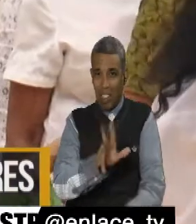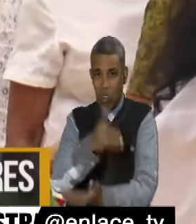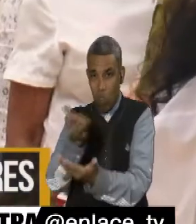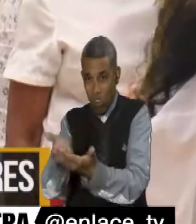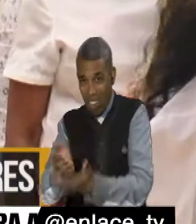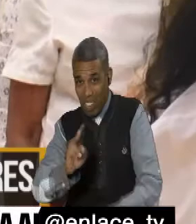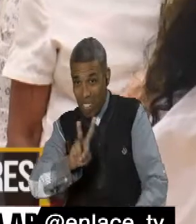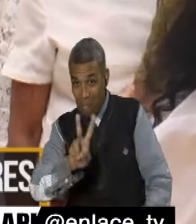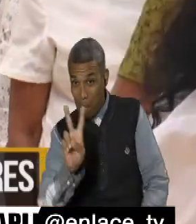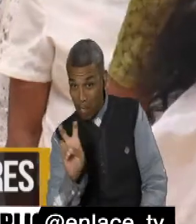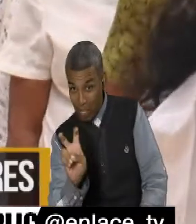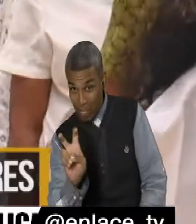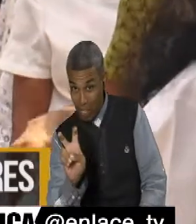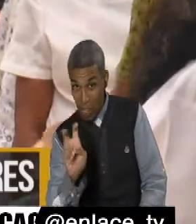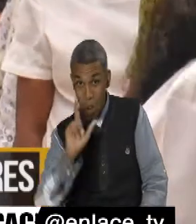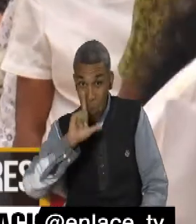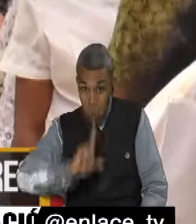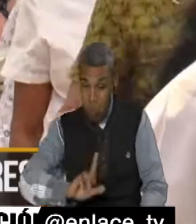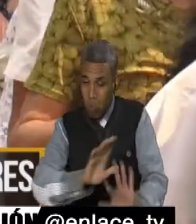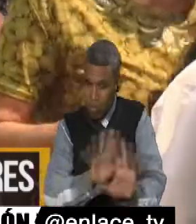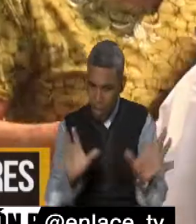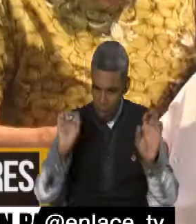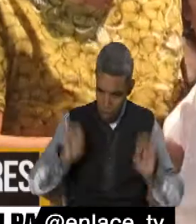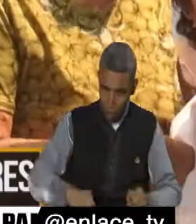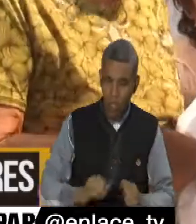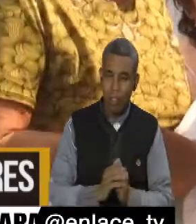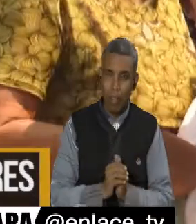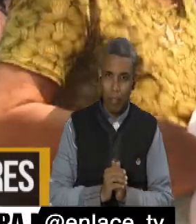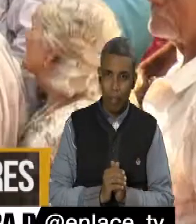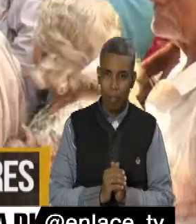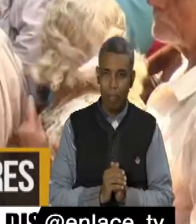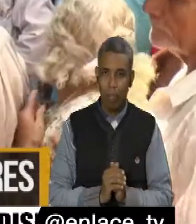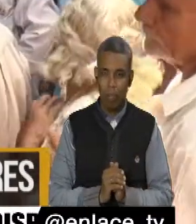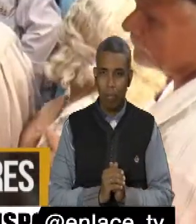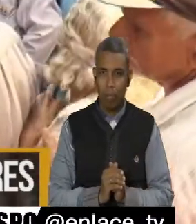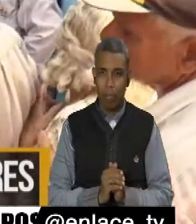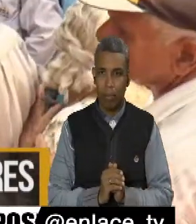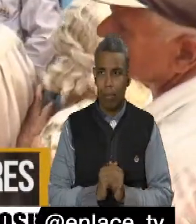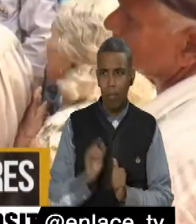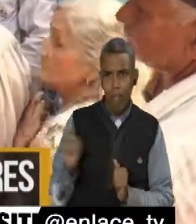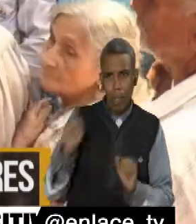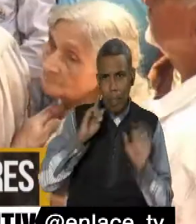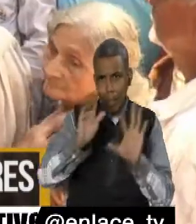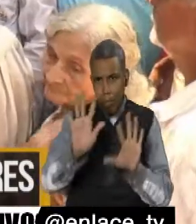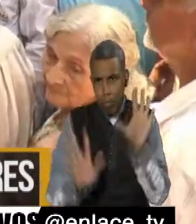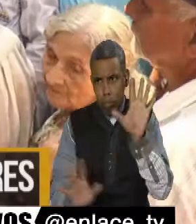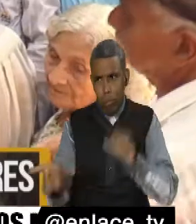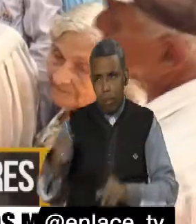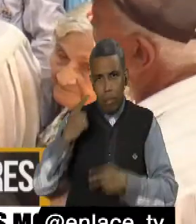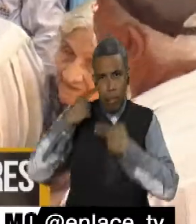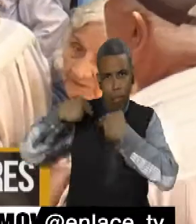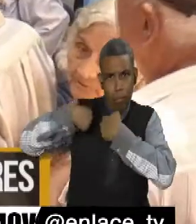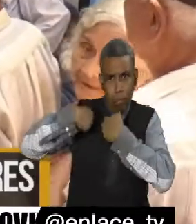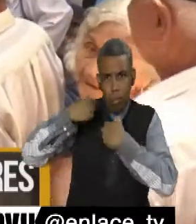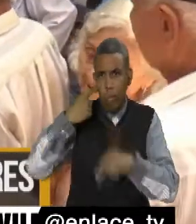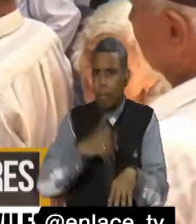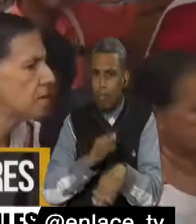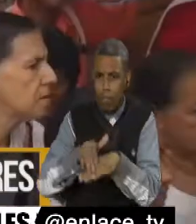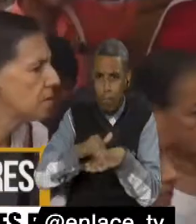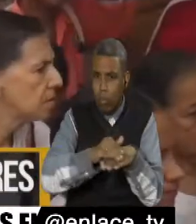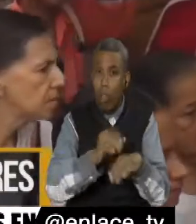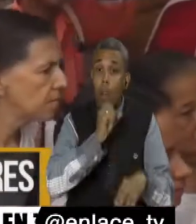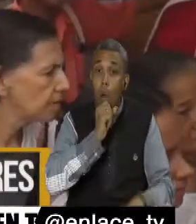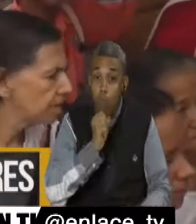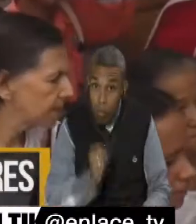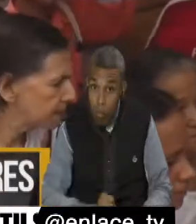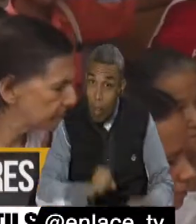La Secretaría de Desarrollo Económico y Social hace acompañamiento a este proceso y por ello Jenny Suárez Domínguez invitó a los adultos mayores para